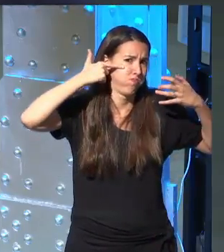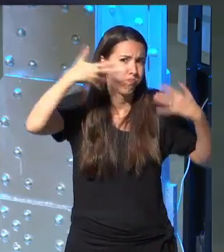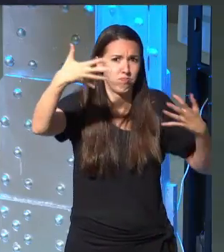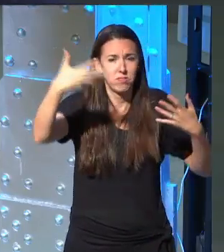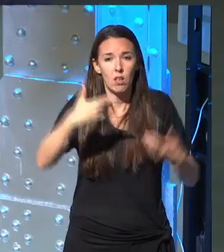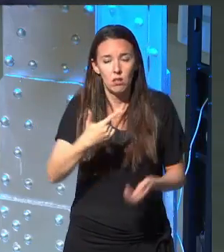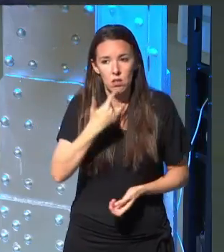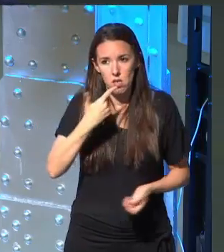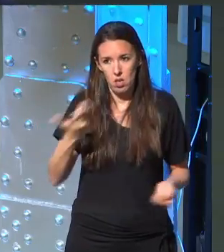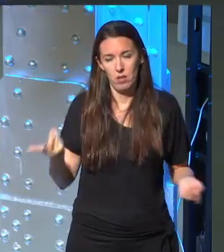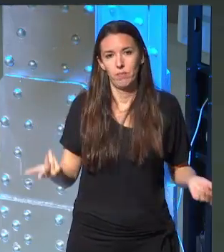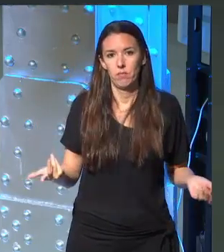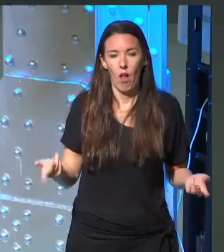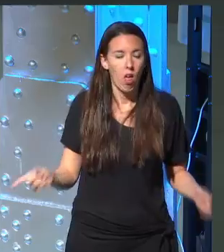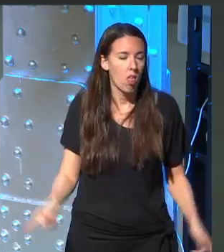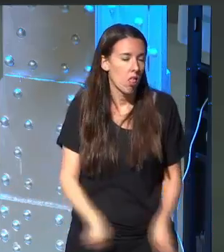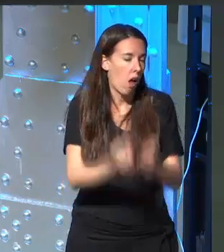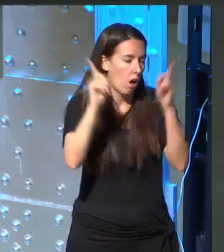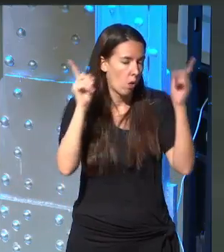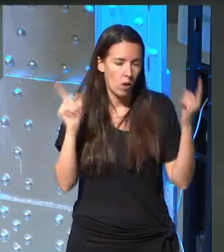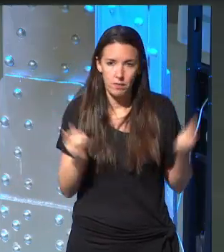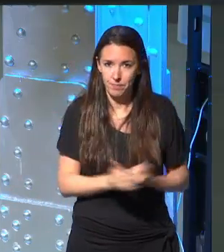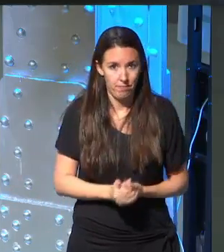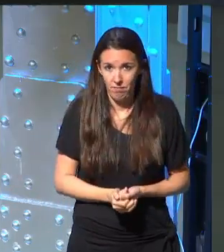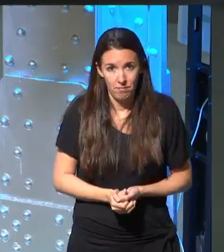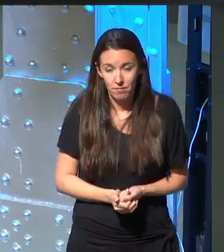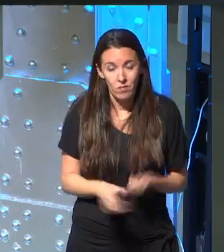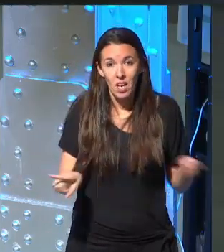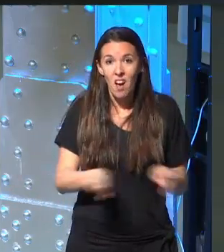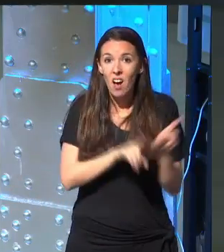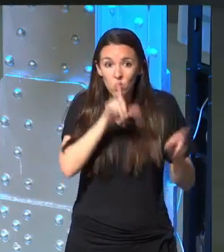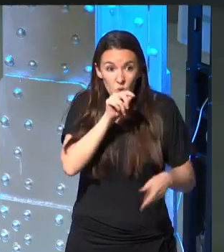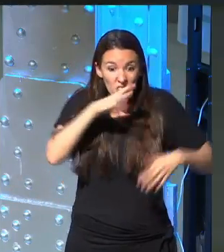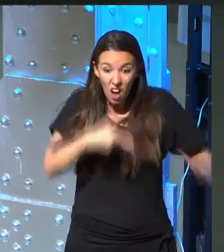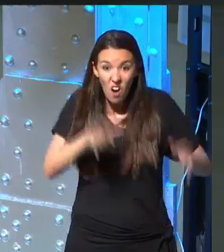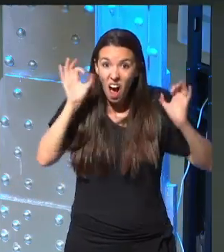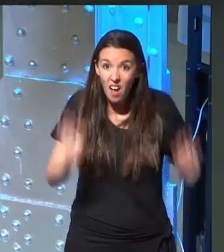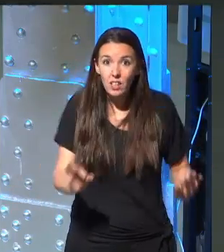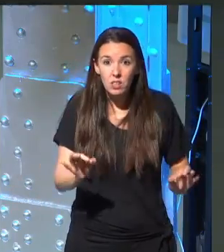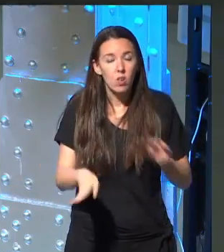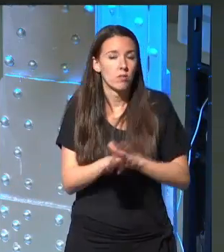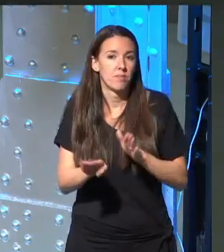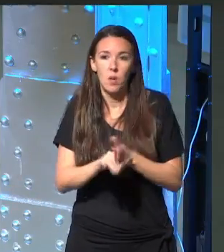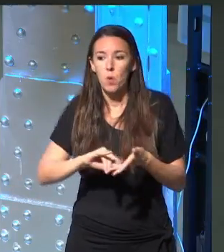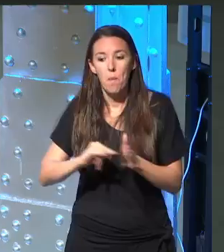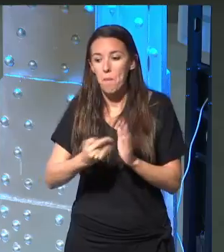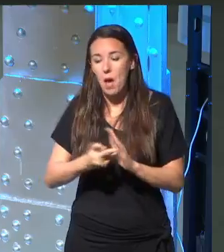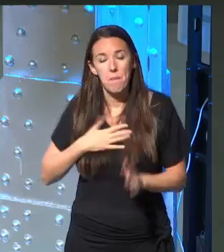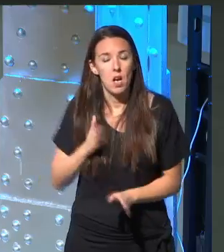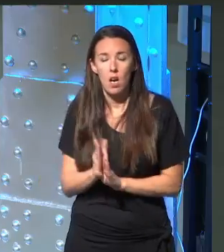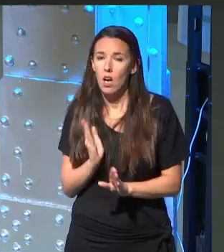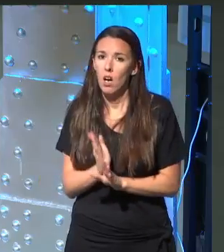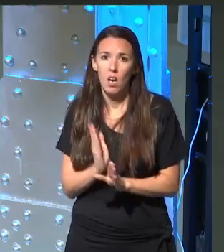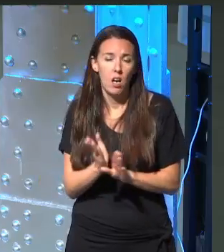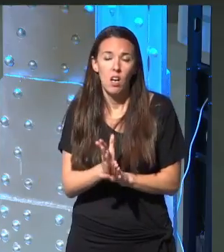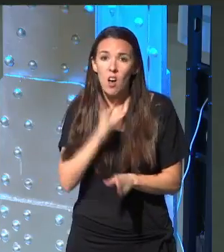momento dije, da igual, o sea, es que esto es Twitter ahora, pues yo sigo con mi plan, porque es una cosa que va